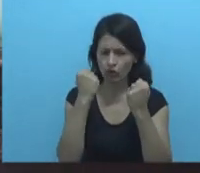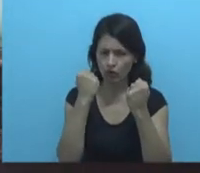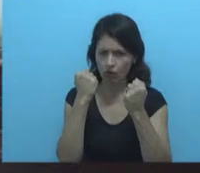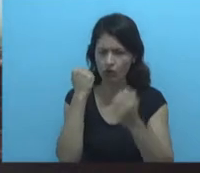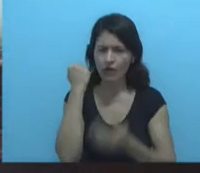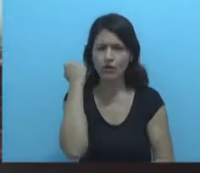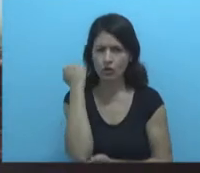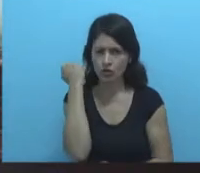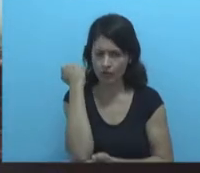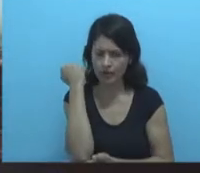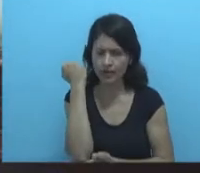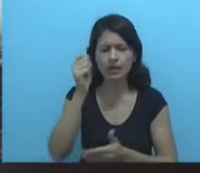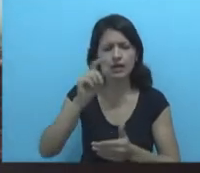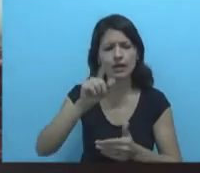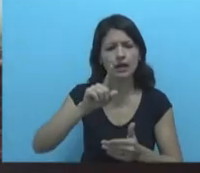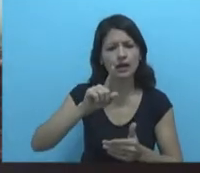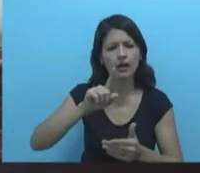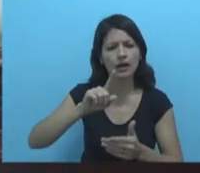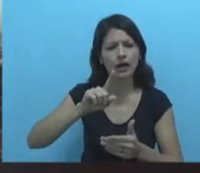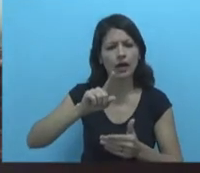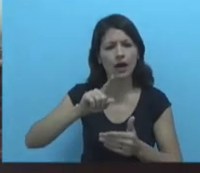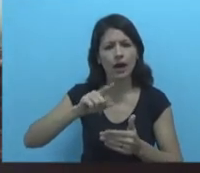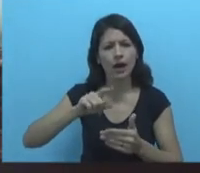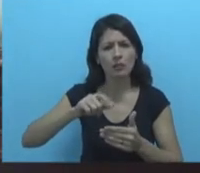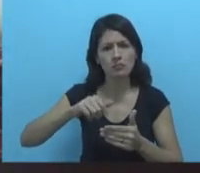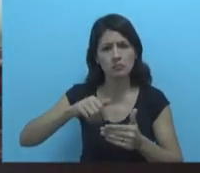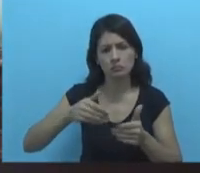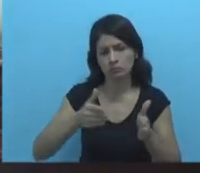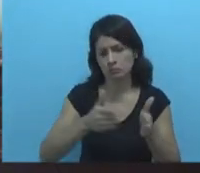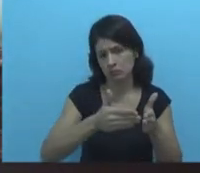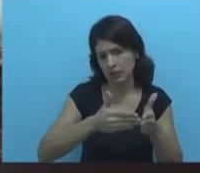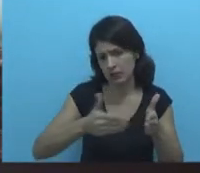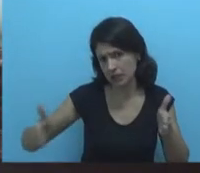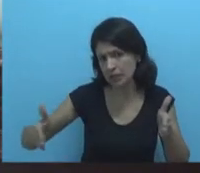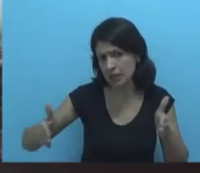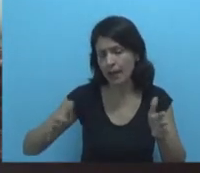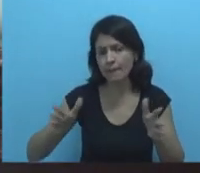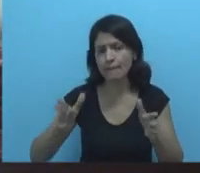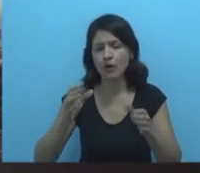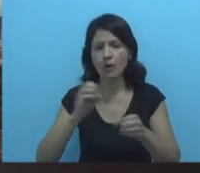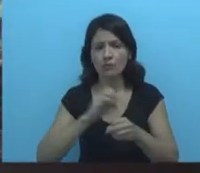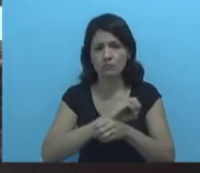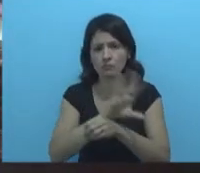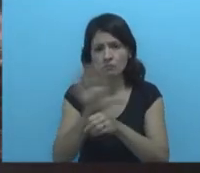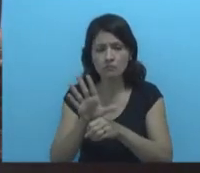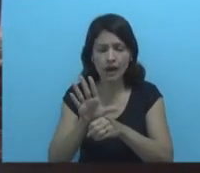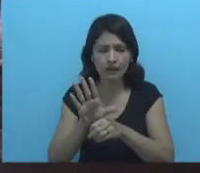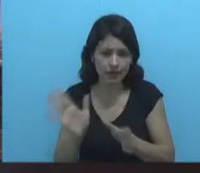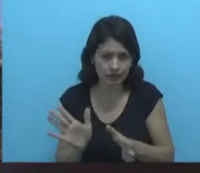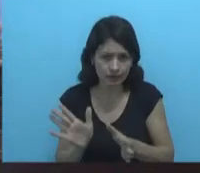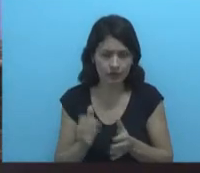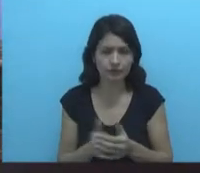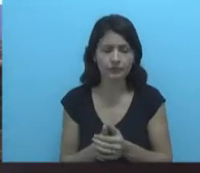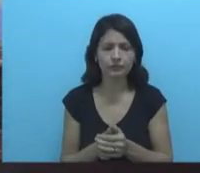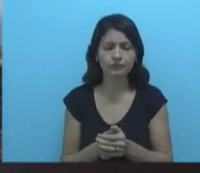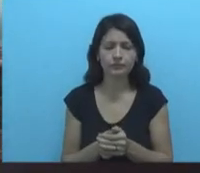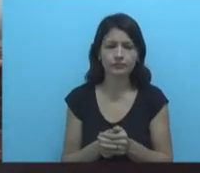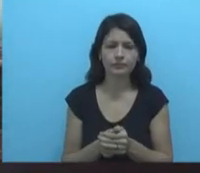plazo que dure la Emergencia Sanitaria Nacional declarada por la pandemia de COVID-19.